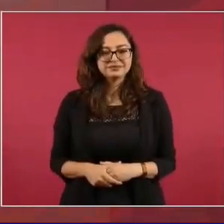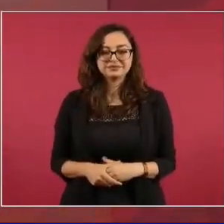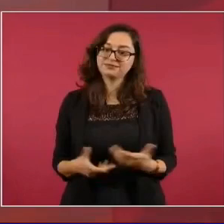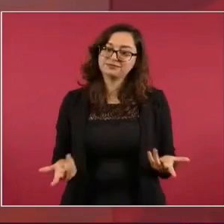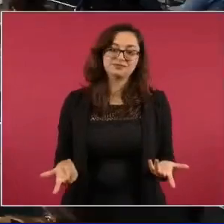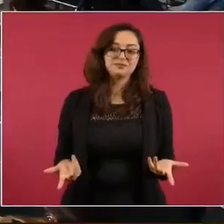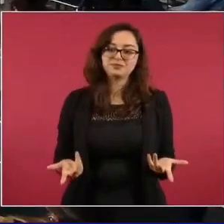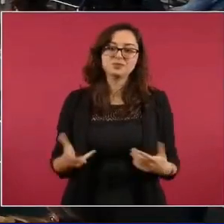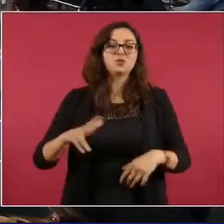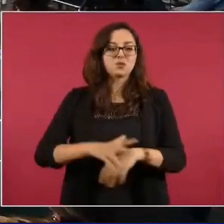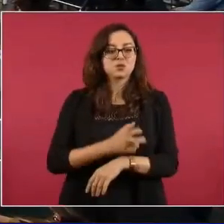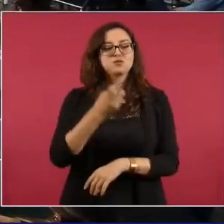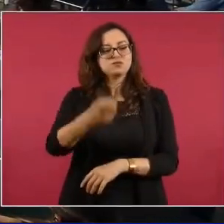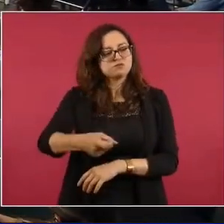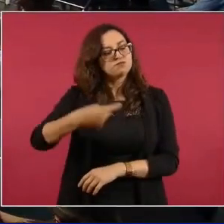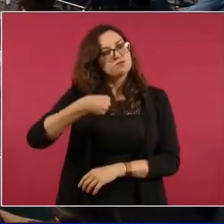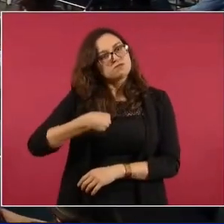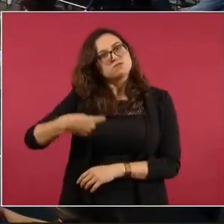Por eso voy a insistir.